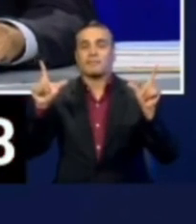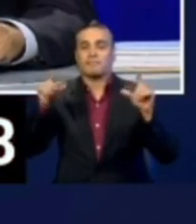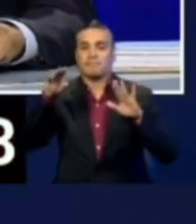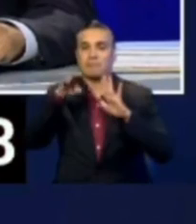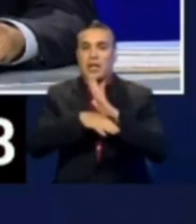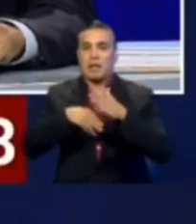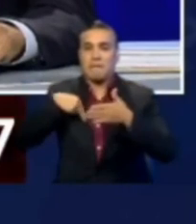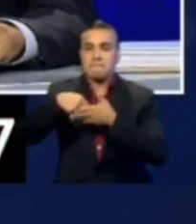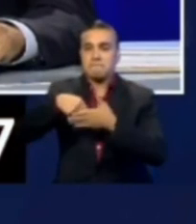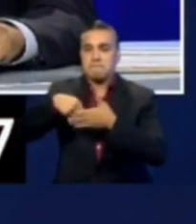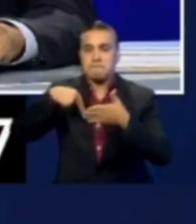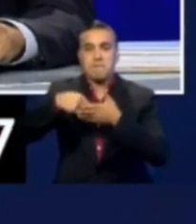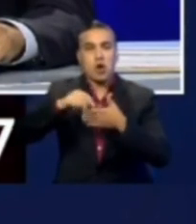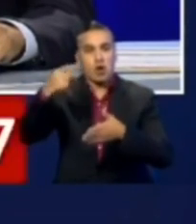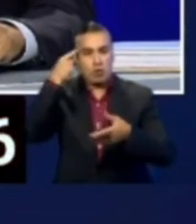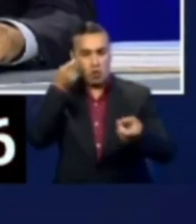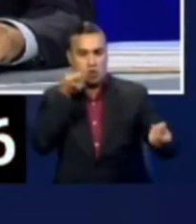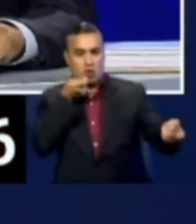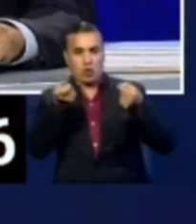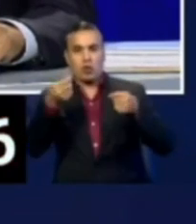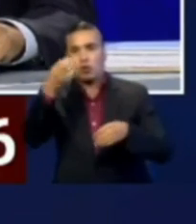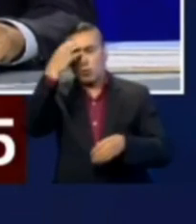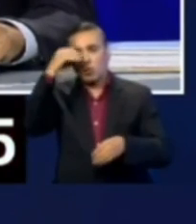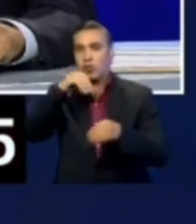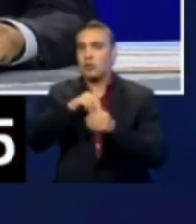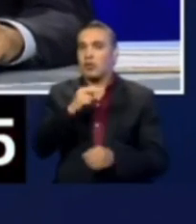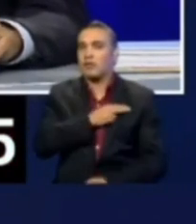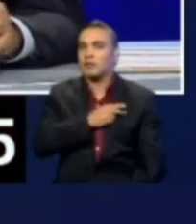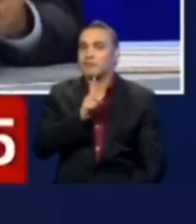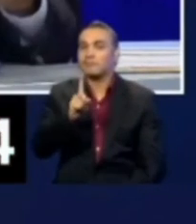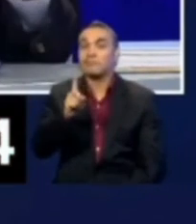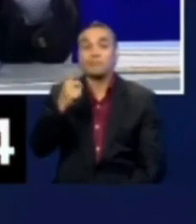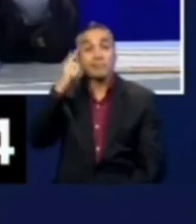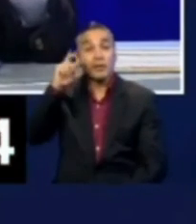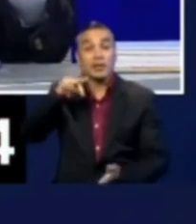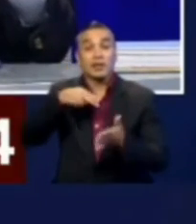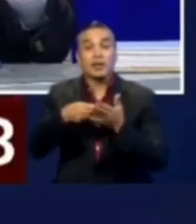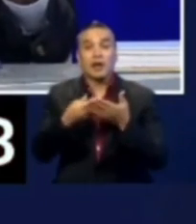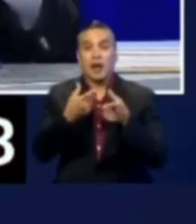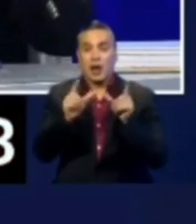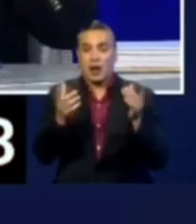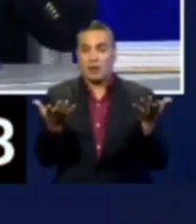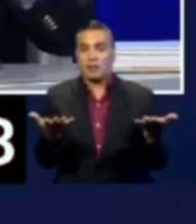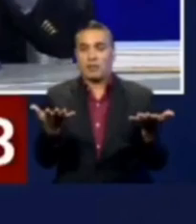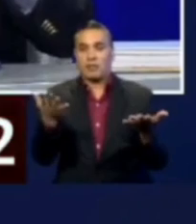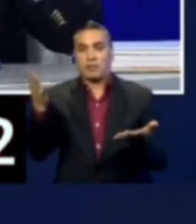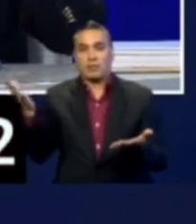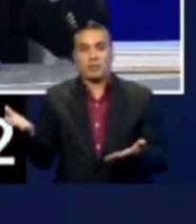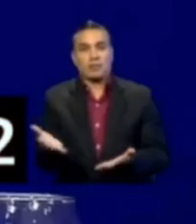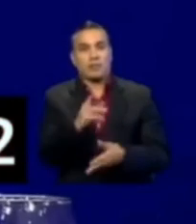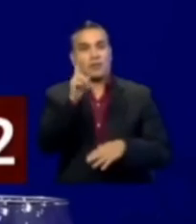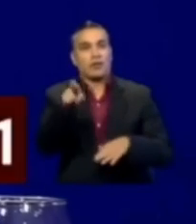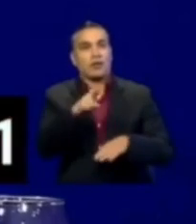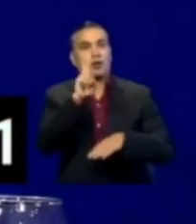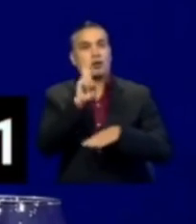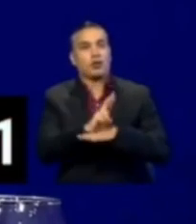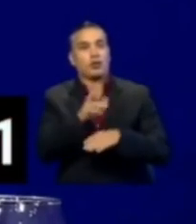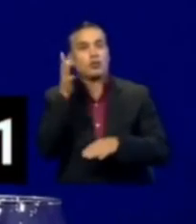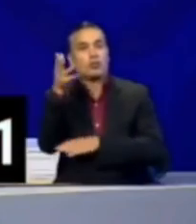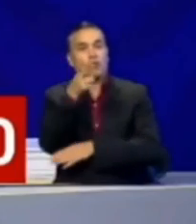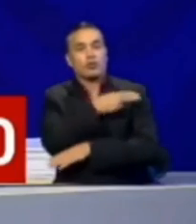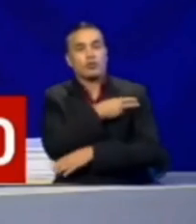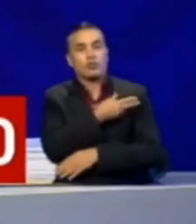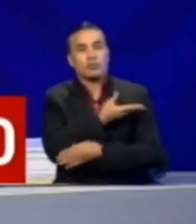menos intervención del Estado en la educación superior, para dejar las manos libres de los rectores, los profesores,